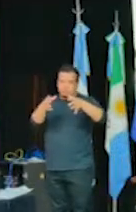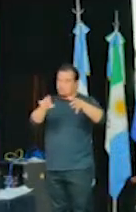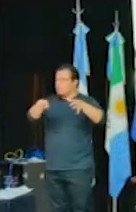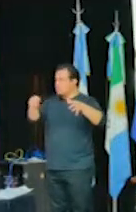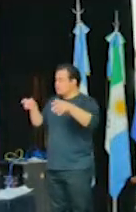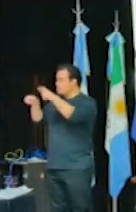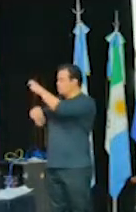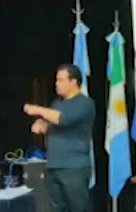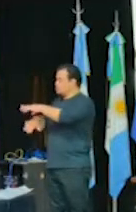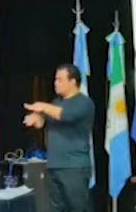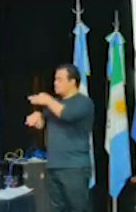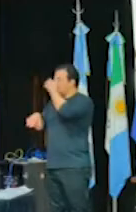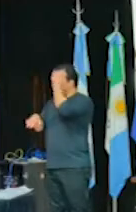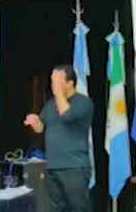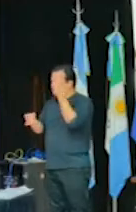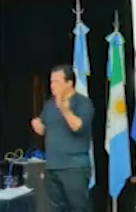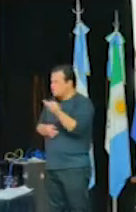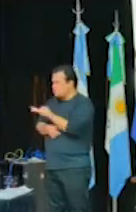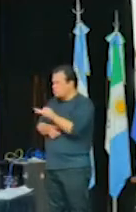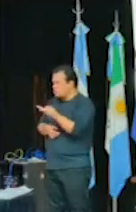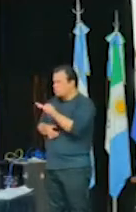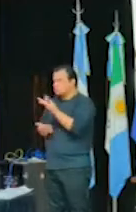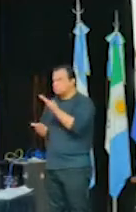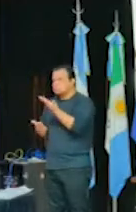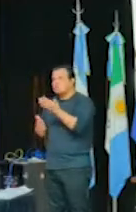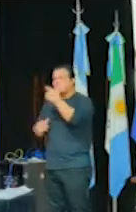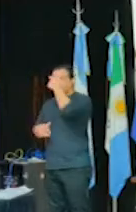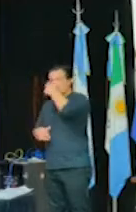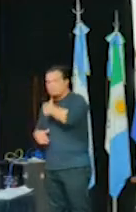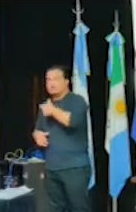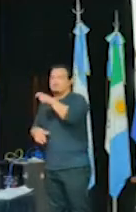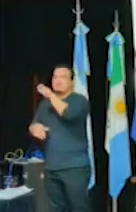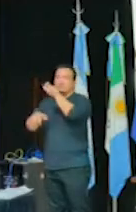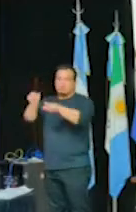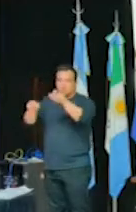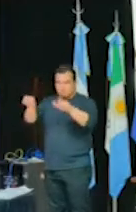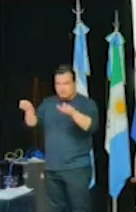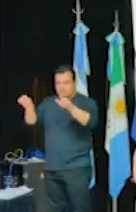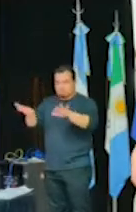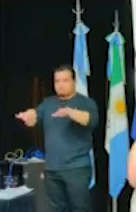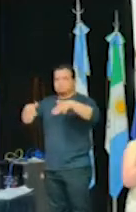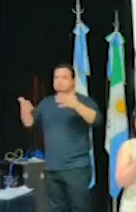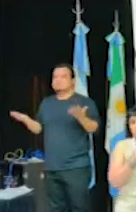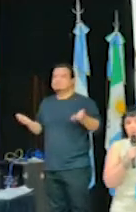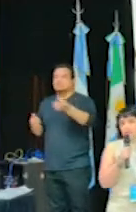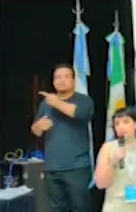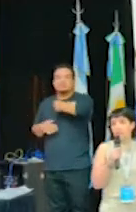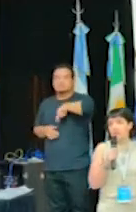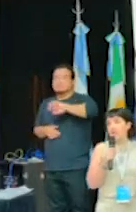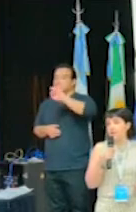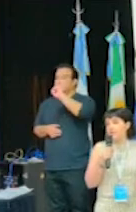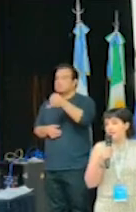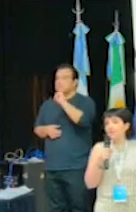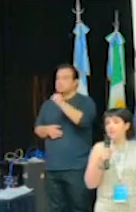lo tanto, podemos hablar de deshumanizado o no humano en algo que inherentemente es humano,